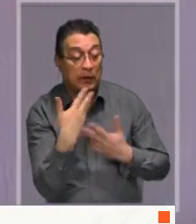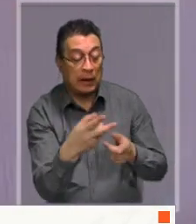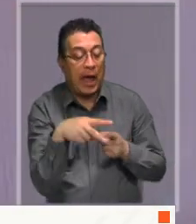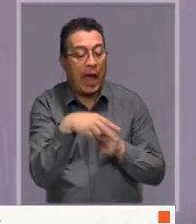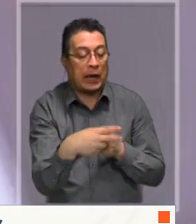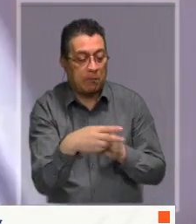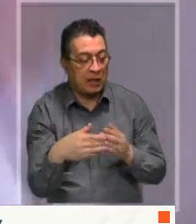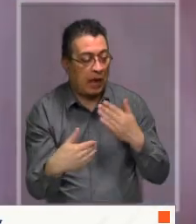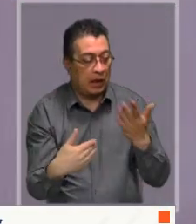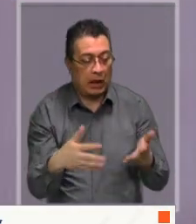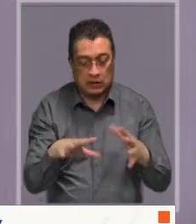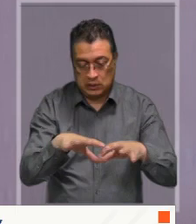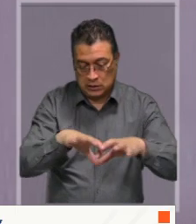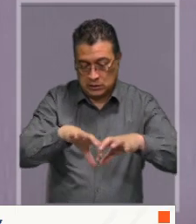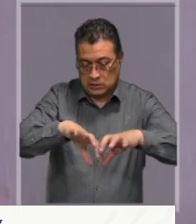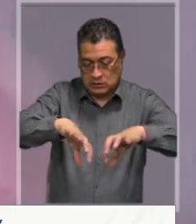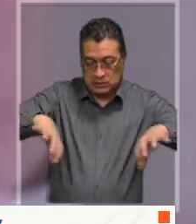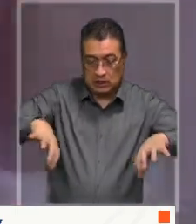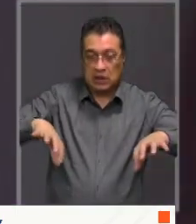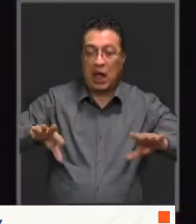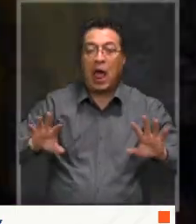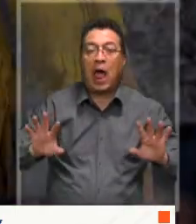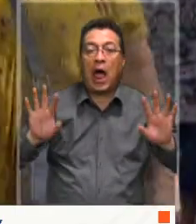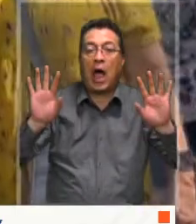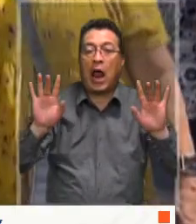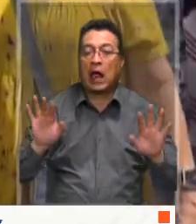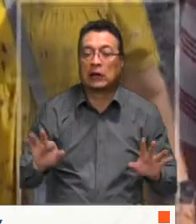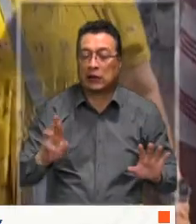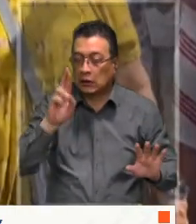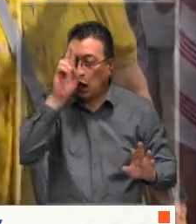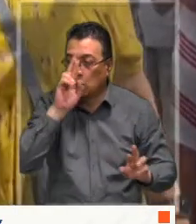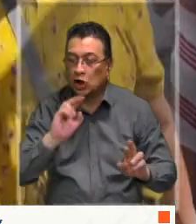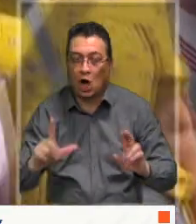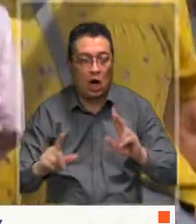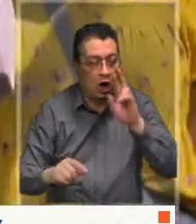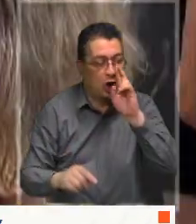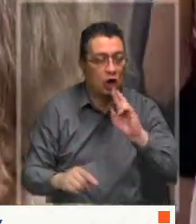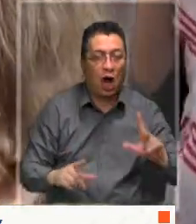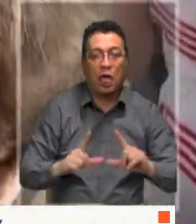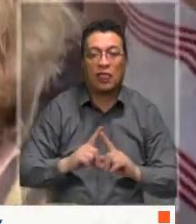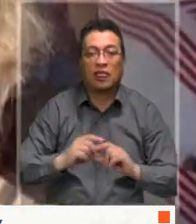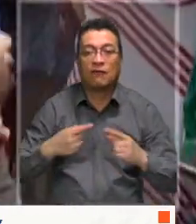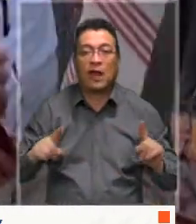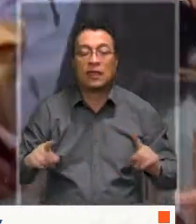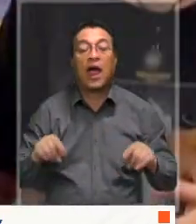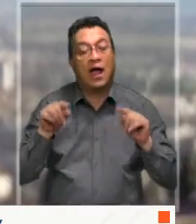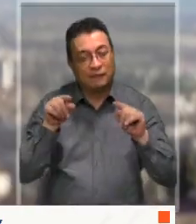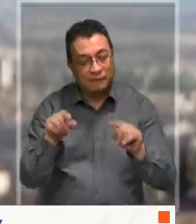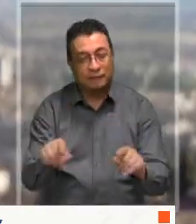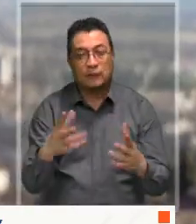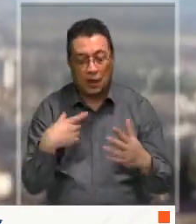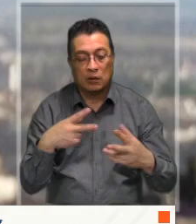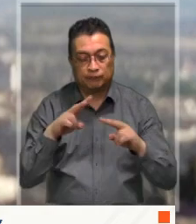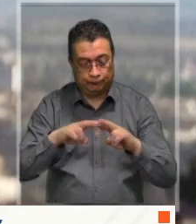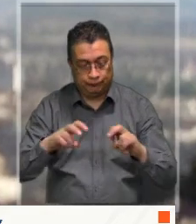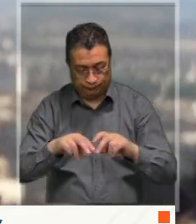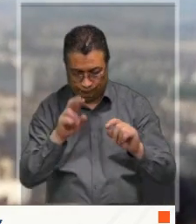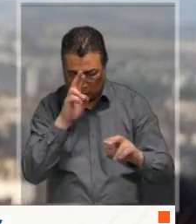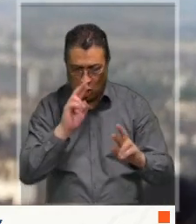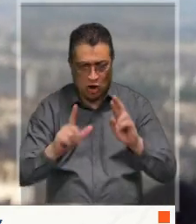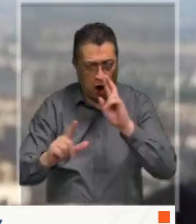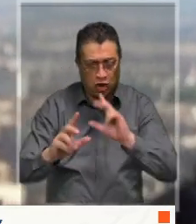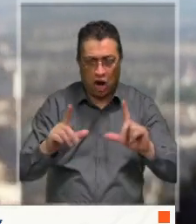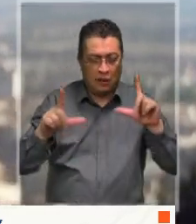ya están entregándonos cierto un cierto rol colectivos como la revolución del cuerpo invitan a analizar y cuestionar esos roles y